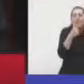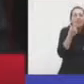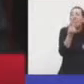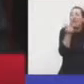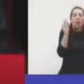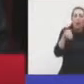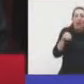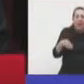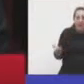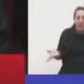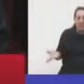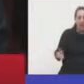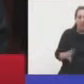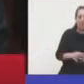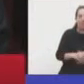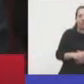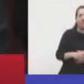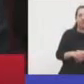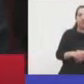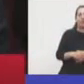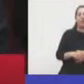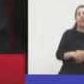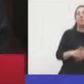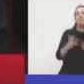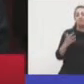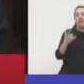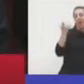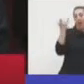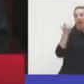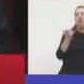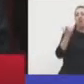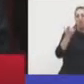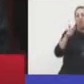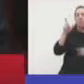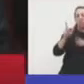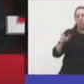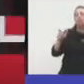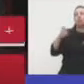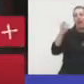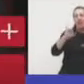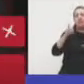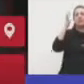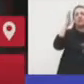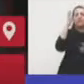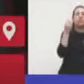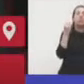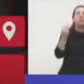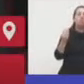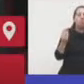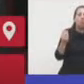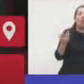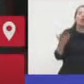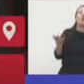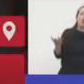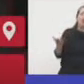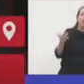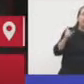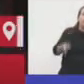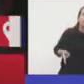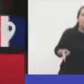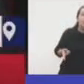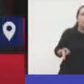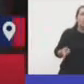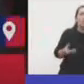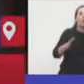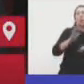¿cómo se controlan las redes sociales? Posible. Bueno, hoy en Irán, por ejemplo, cortaron internet. Bueno, un dato. Bueno, pero